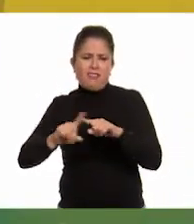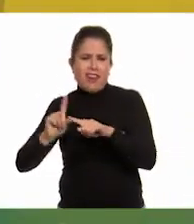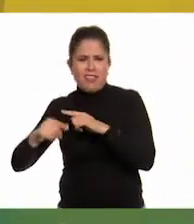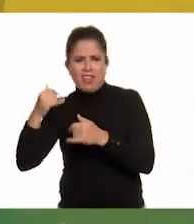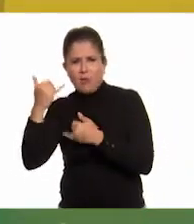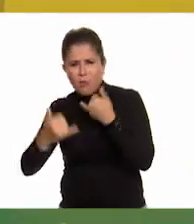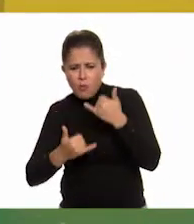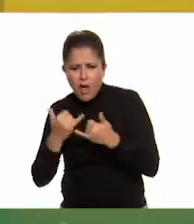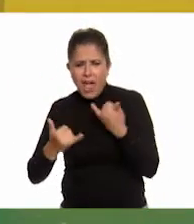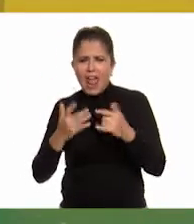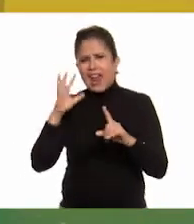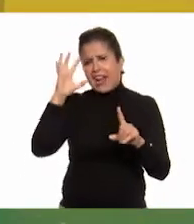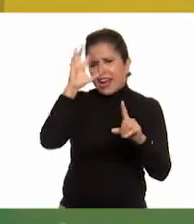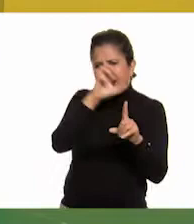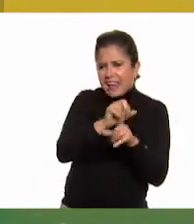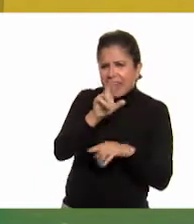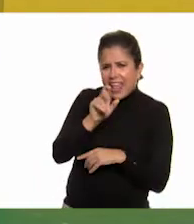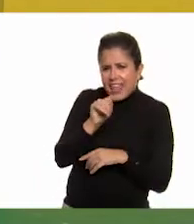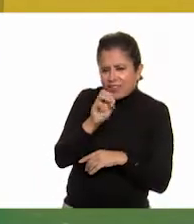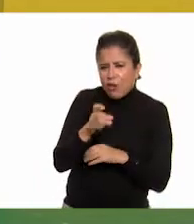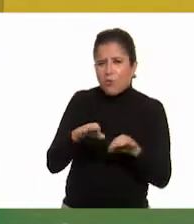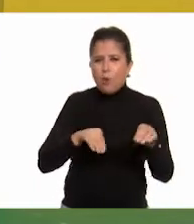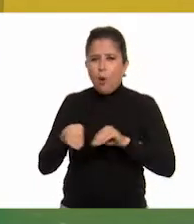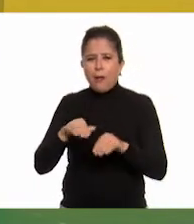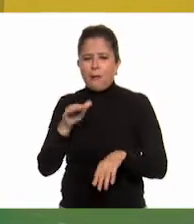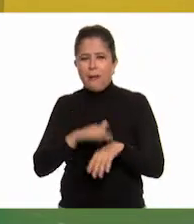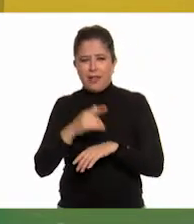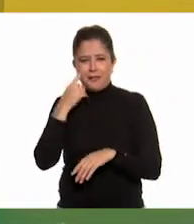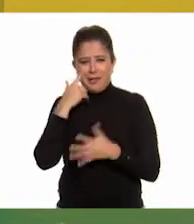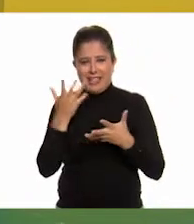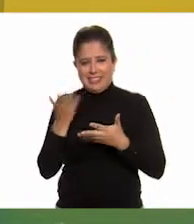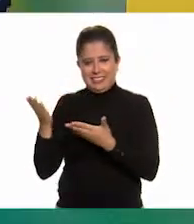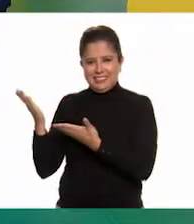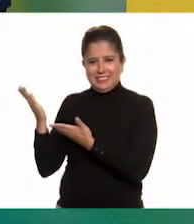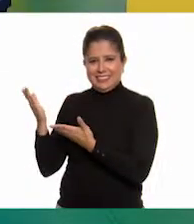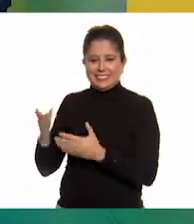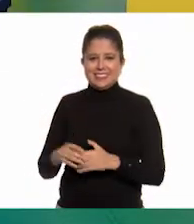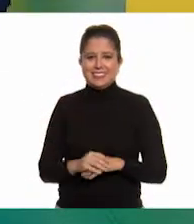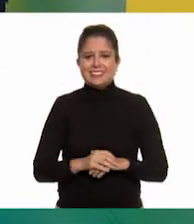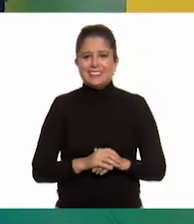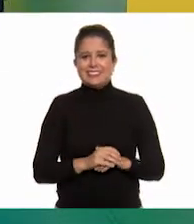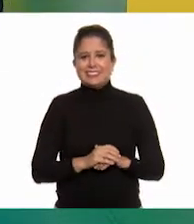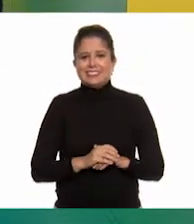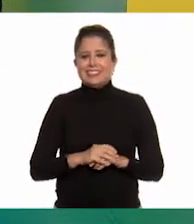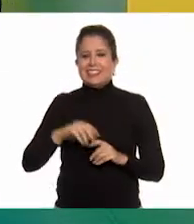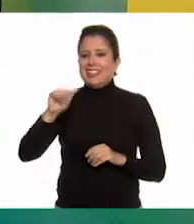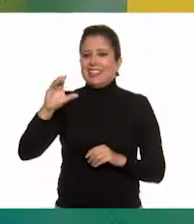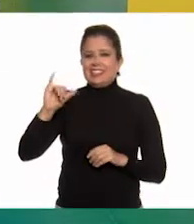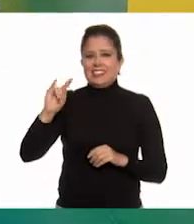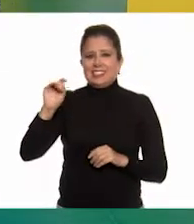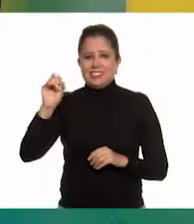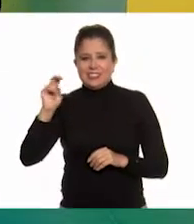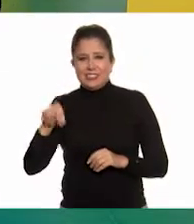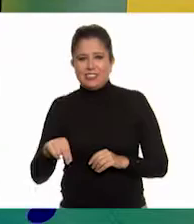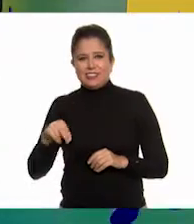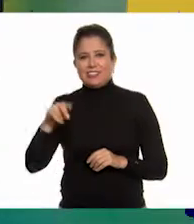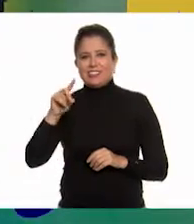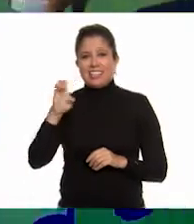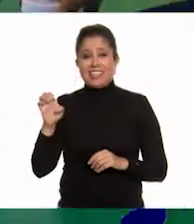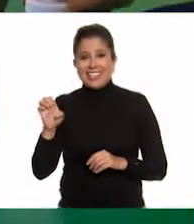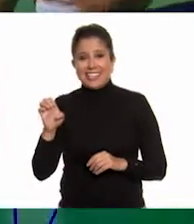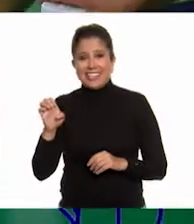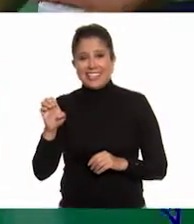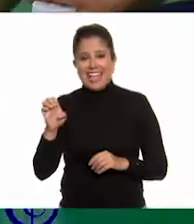variaciones, un reto más, un movimiento más. A ver, vamos a intentarlo. Listo, una, dos, tres. Así, tron, de...